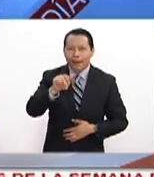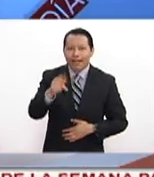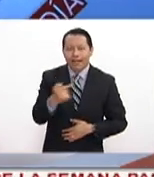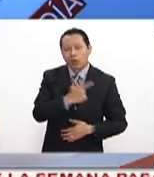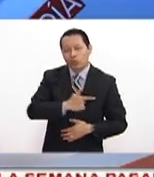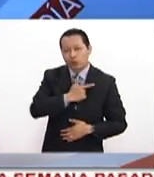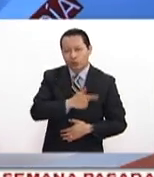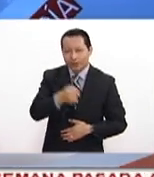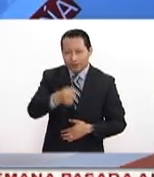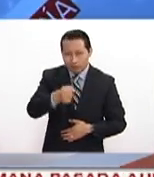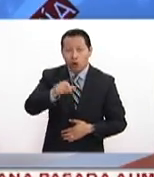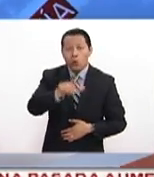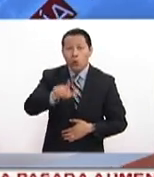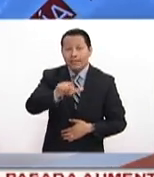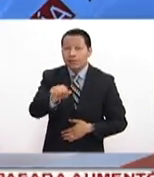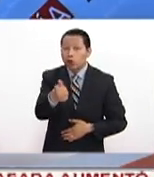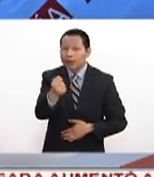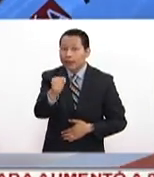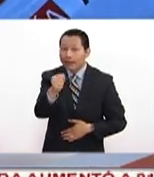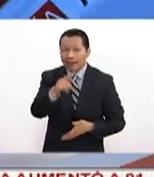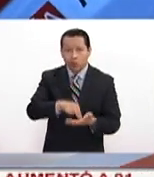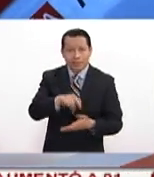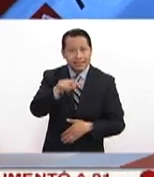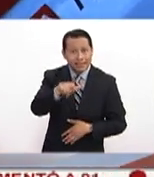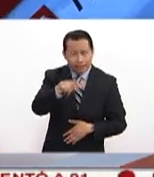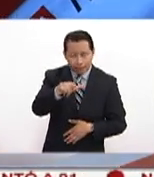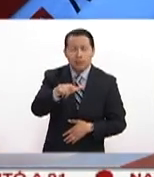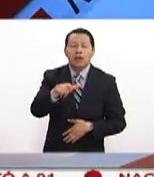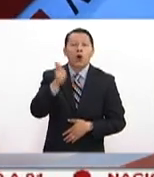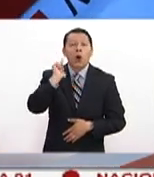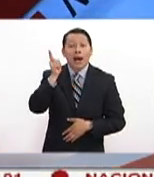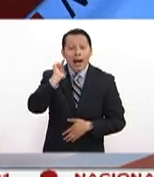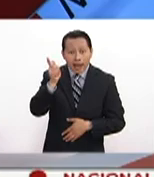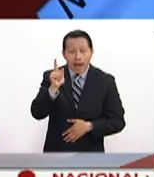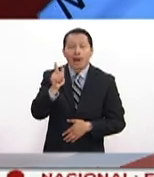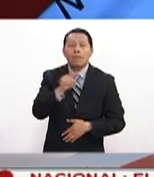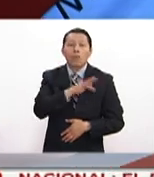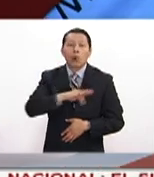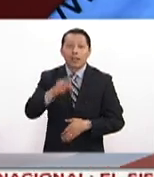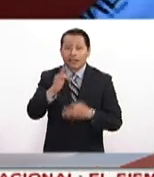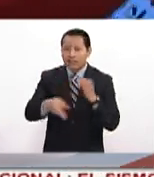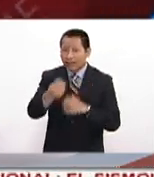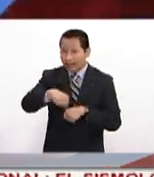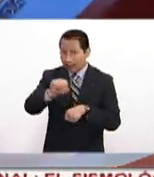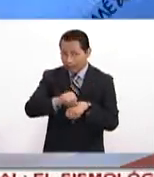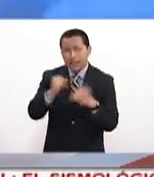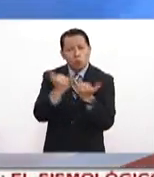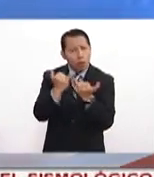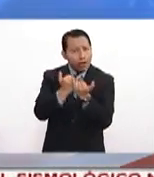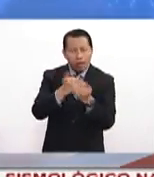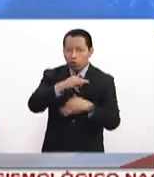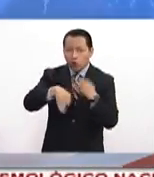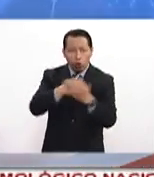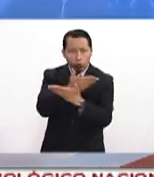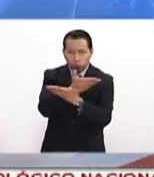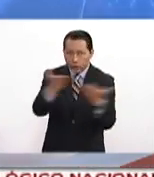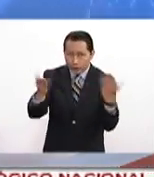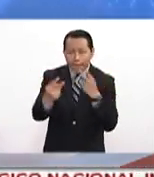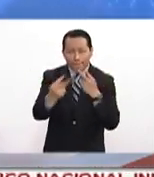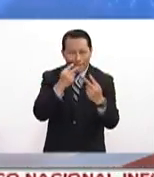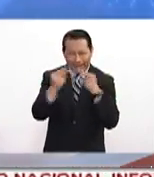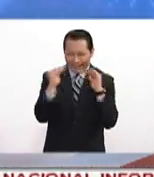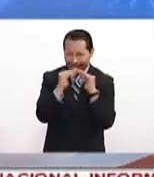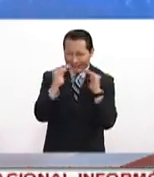placer saludarte este lunes 11 de septiembre del 2017. Espero hayas tenido un excelente fin de semana, al igual que todos ustedes quienes nos ven desde sus